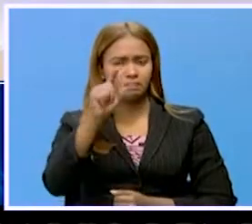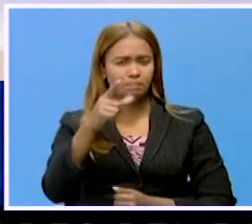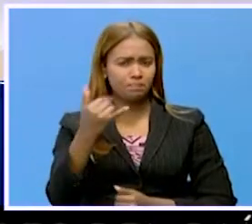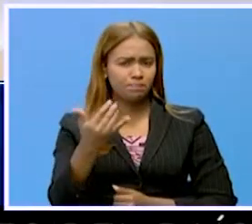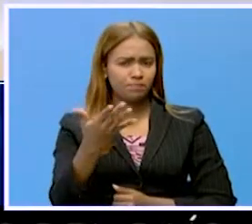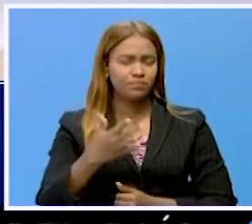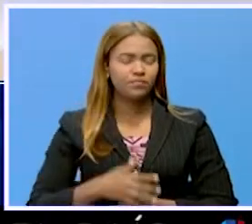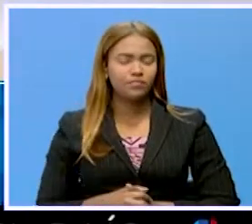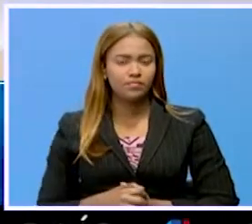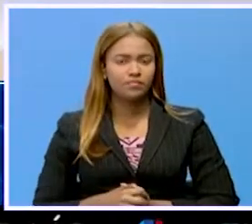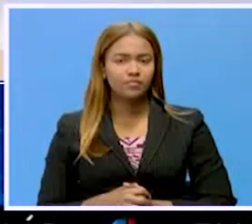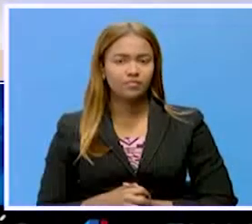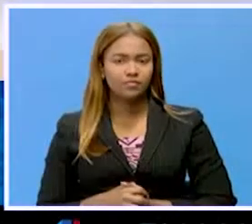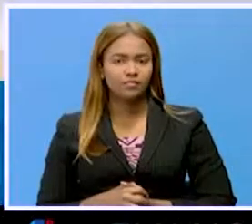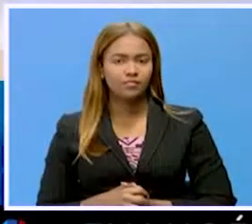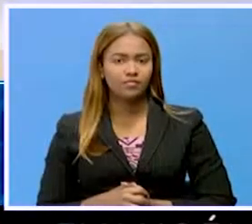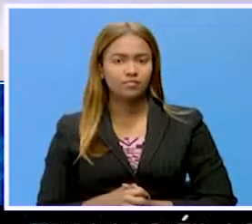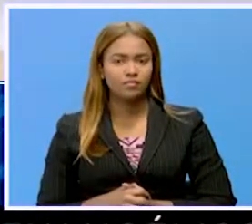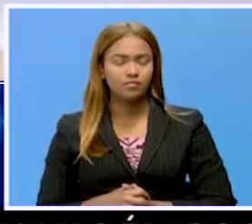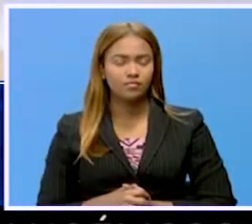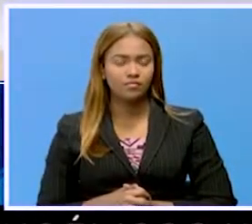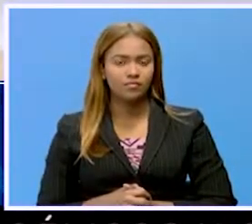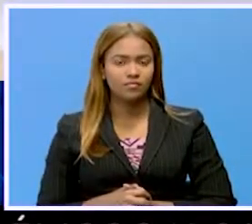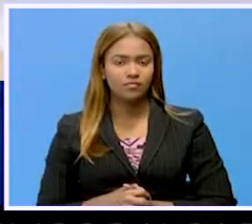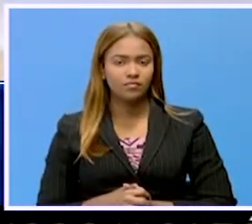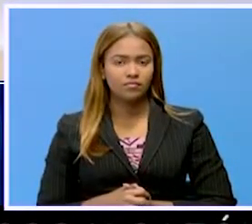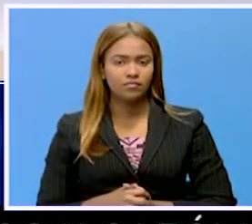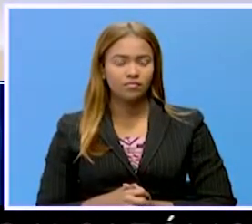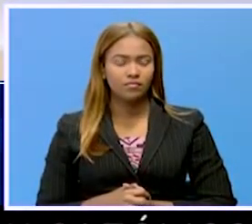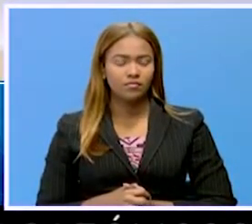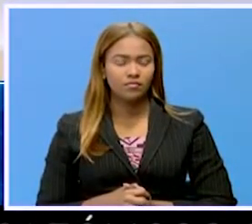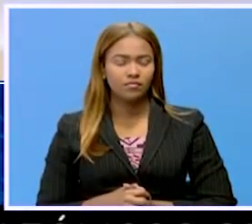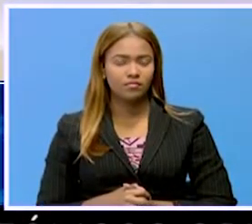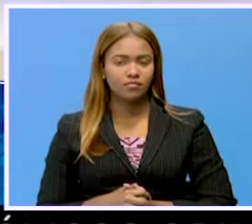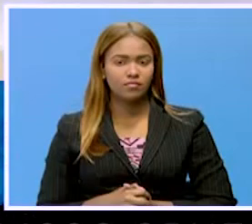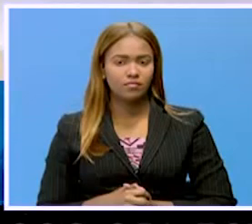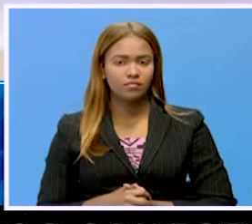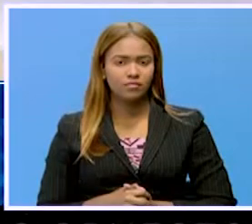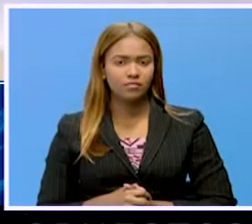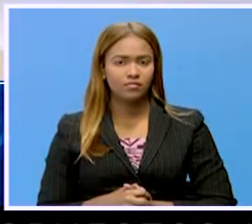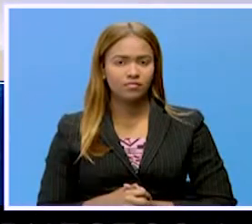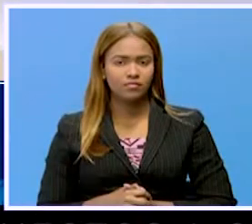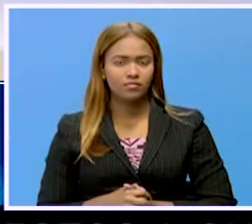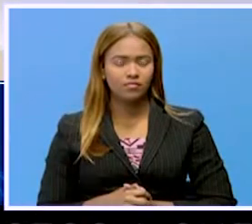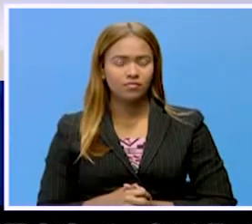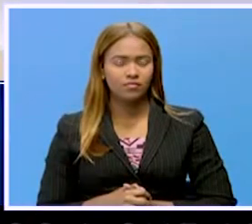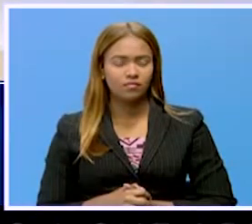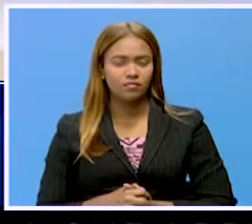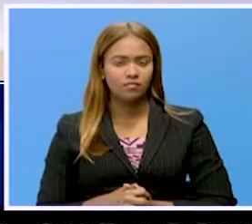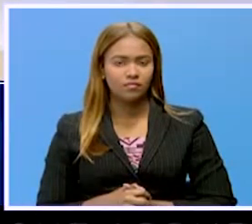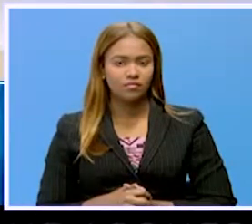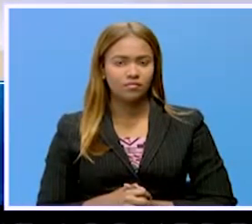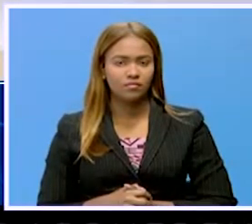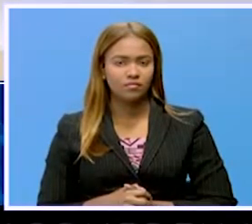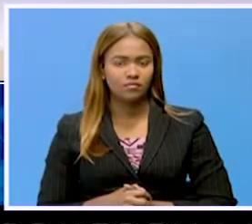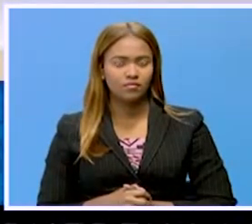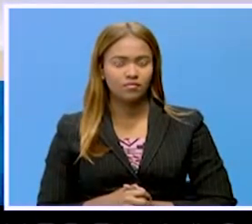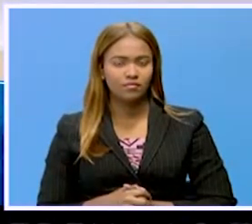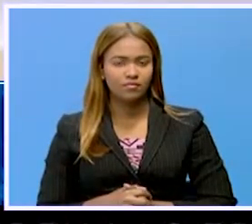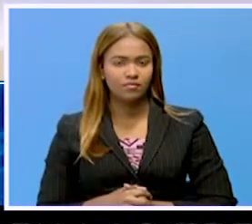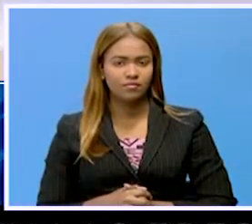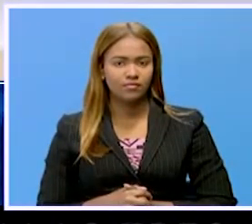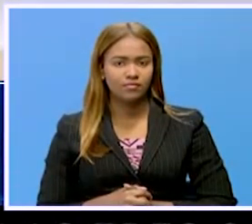Adelante. El costo de ciudadanos americanos. Baja un poco el televisor, don Juan. Baja un poco el televisor, por favor.